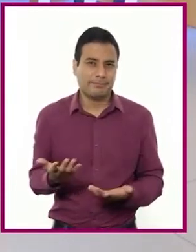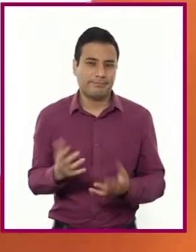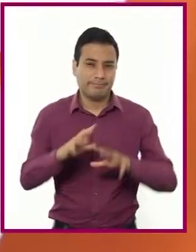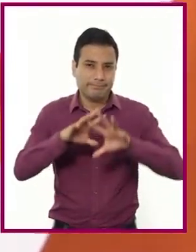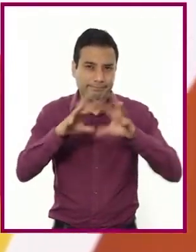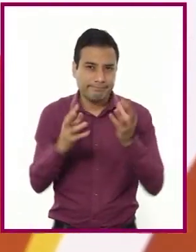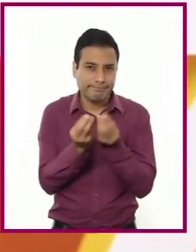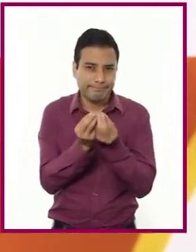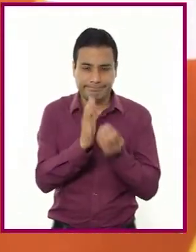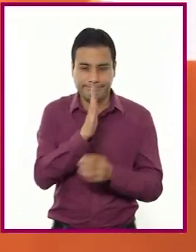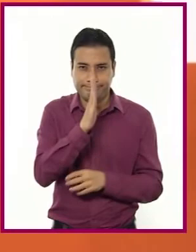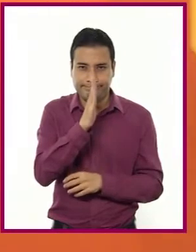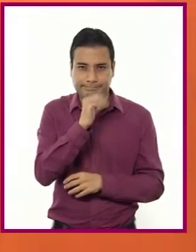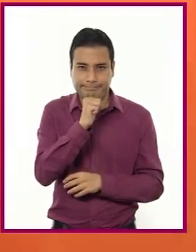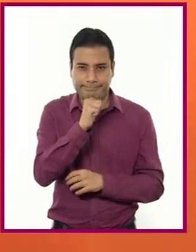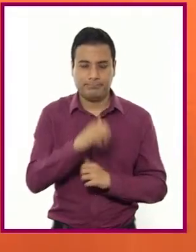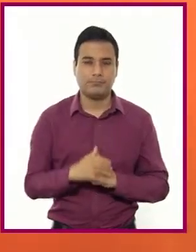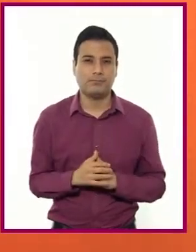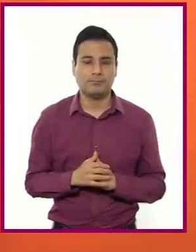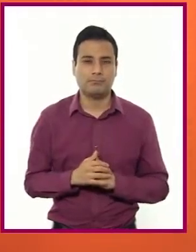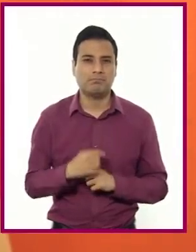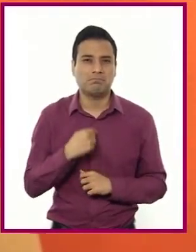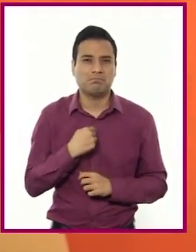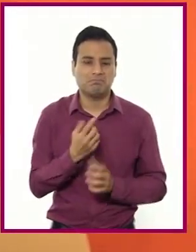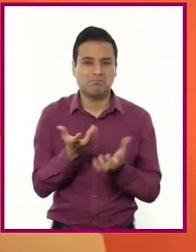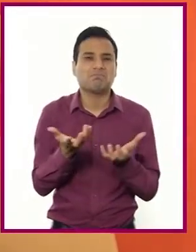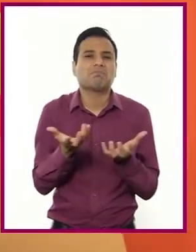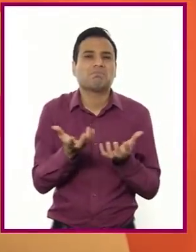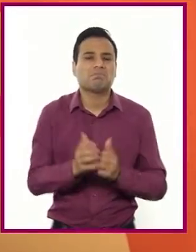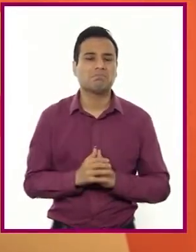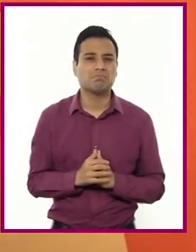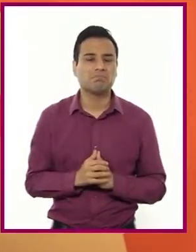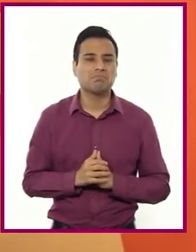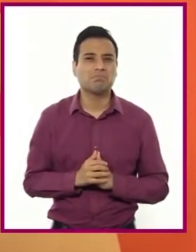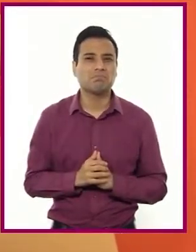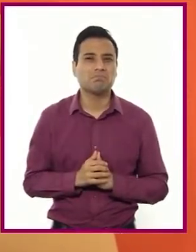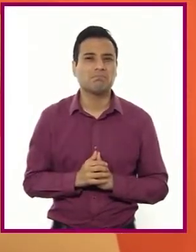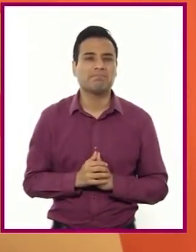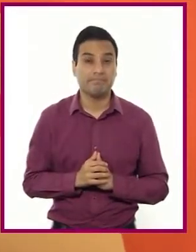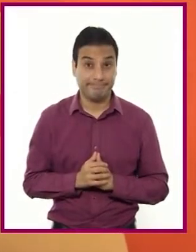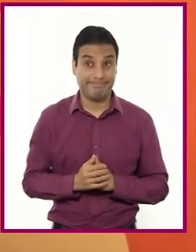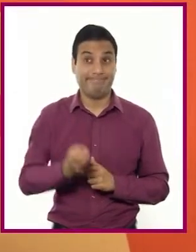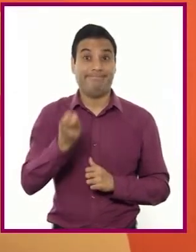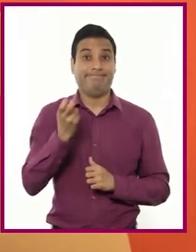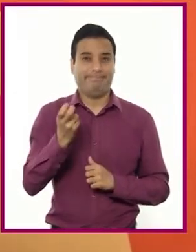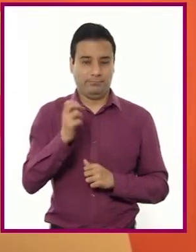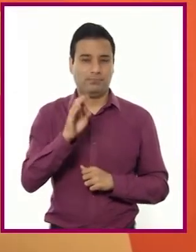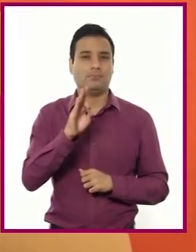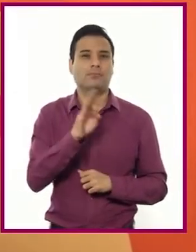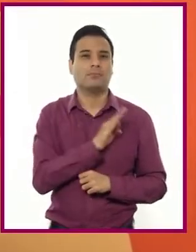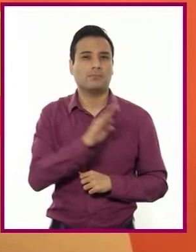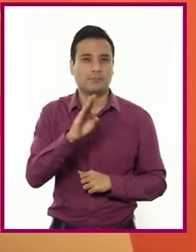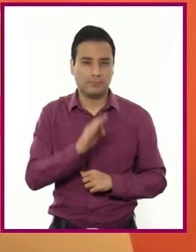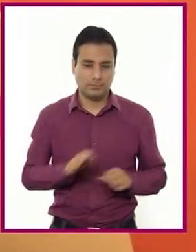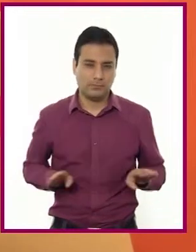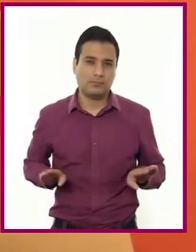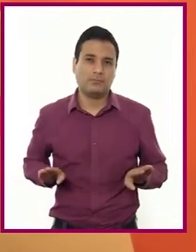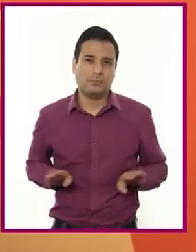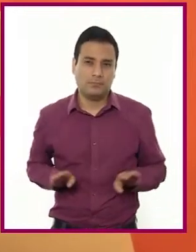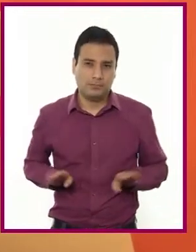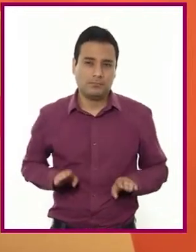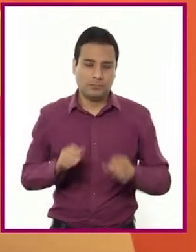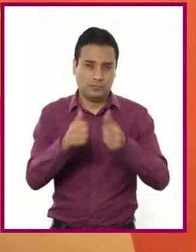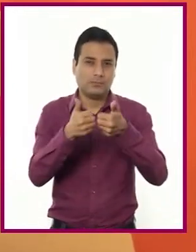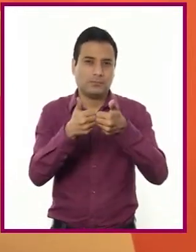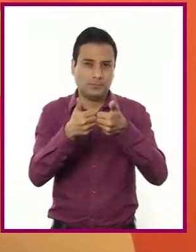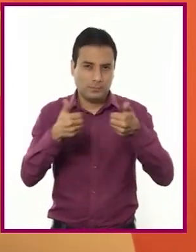agruparlos. ¿Qué se puede hacer entonces? En este caso, aplicamos la propiedad distributiva que indica que